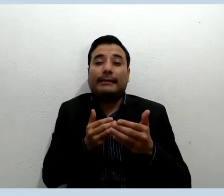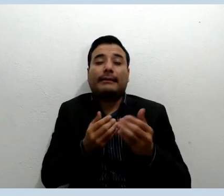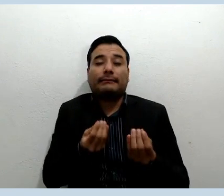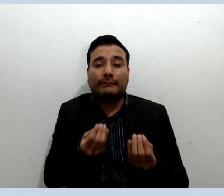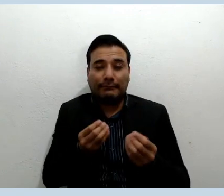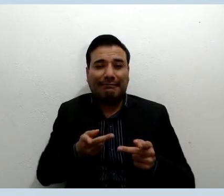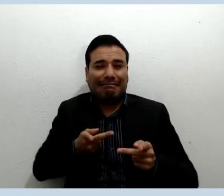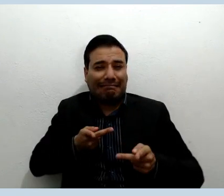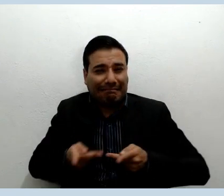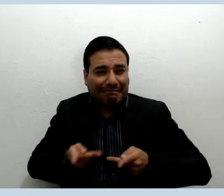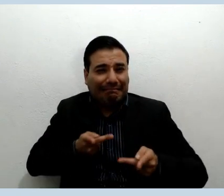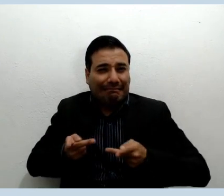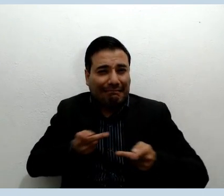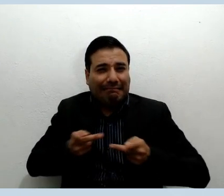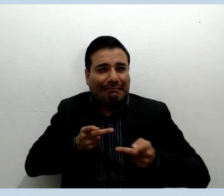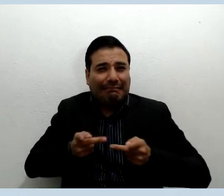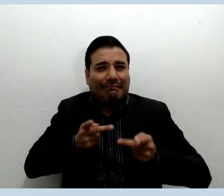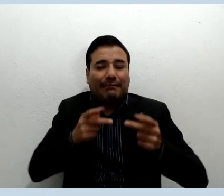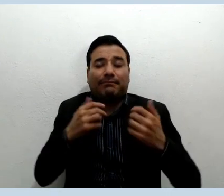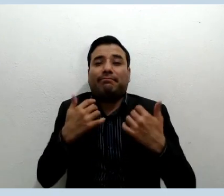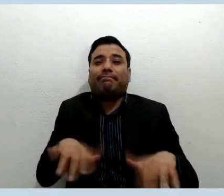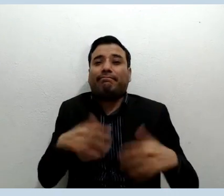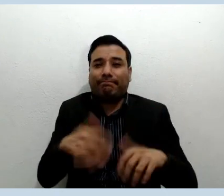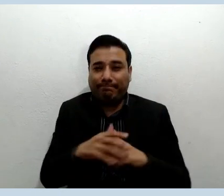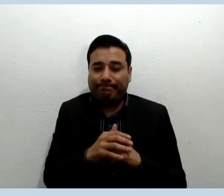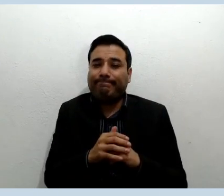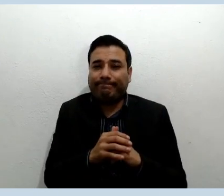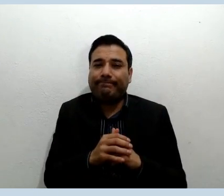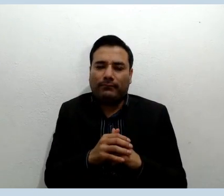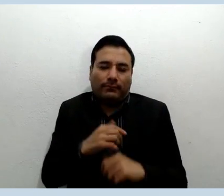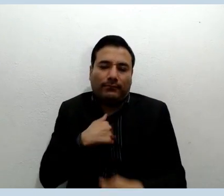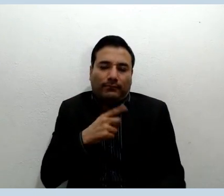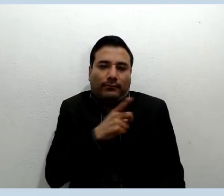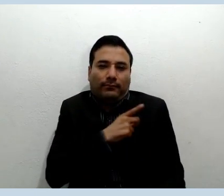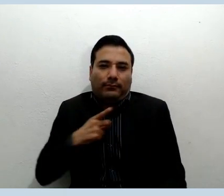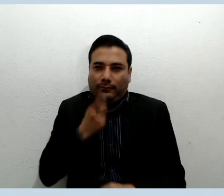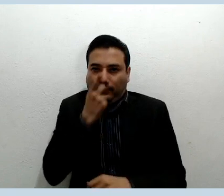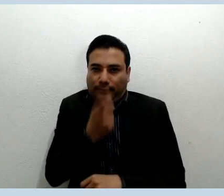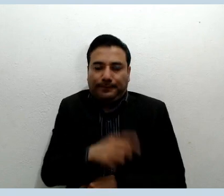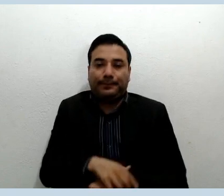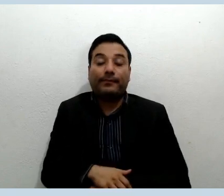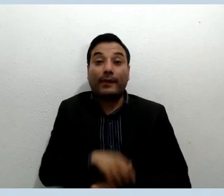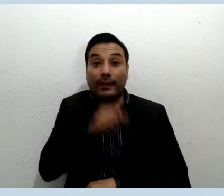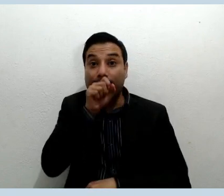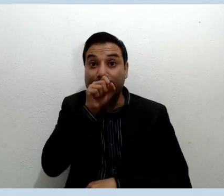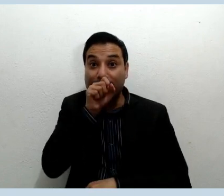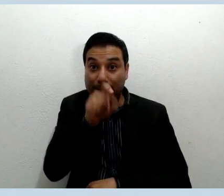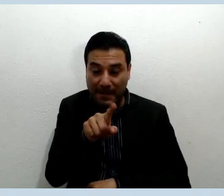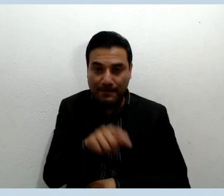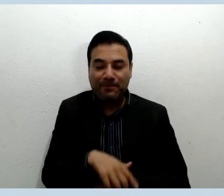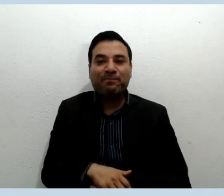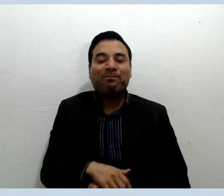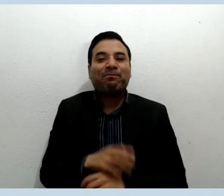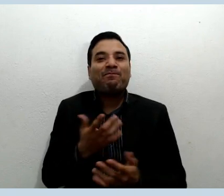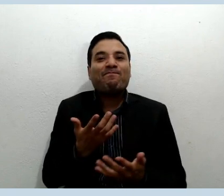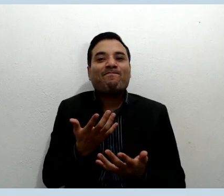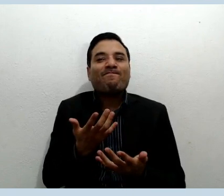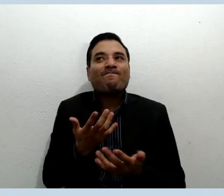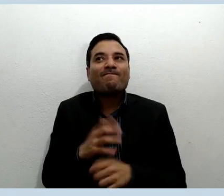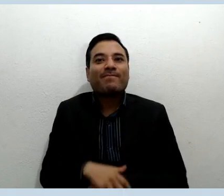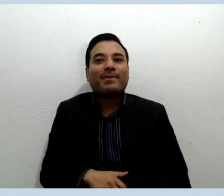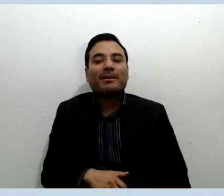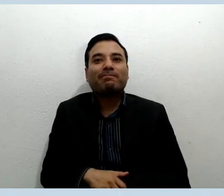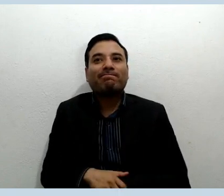y y reconocerlo es importante y también en ese sentido como es ese